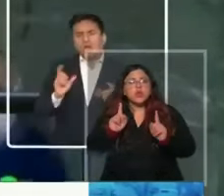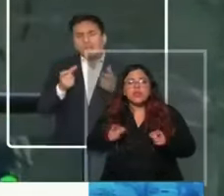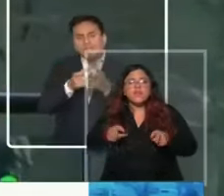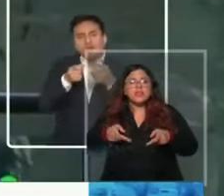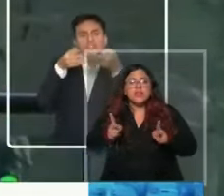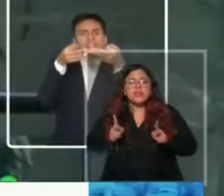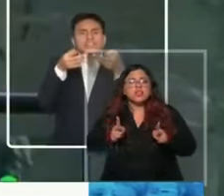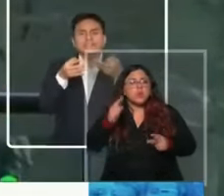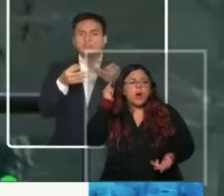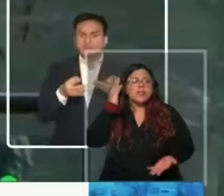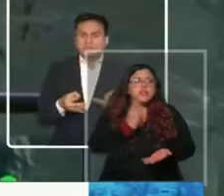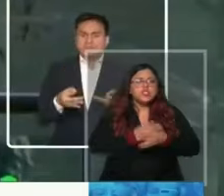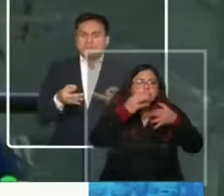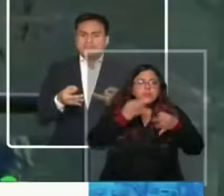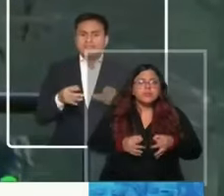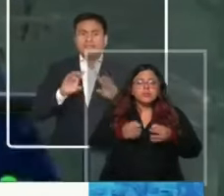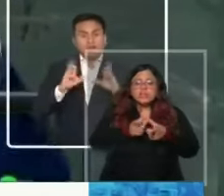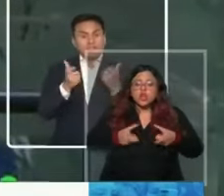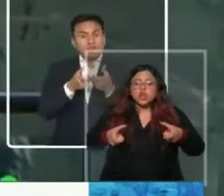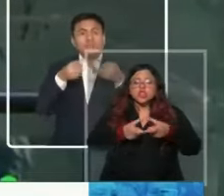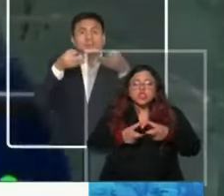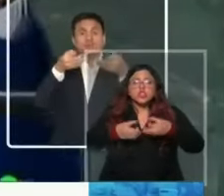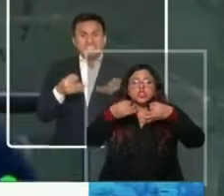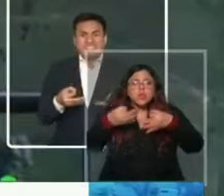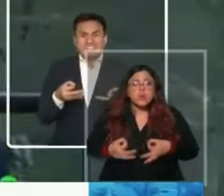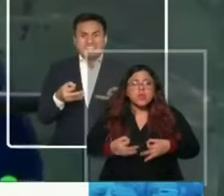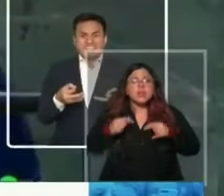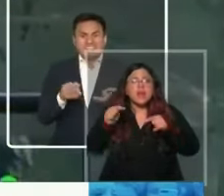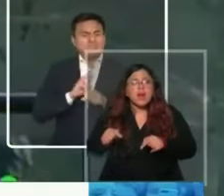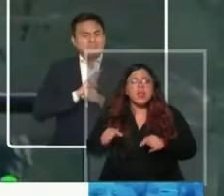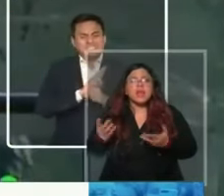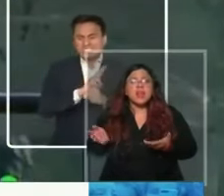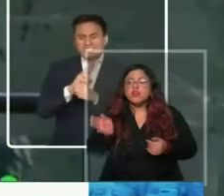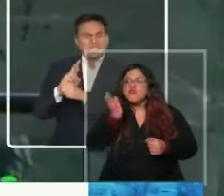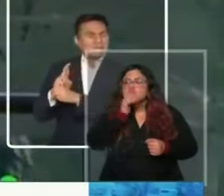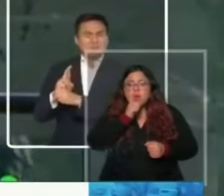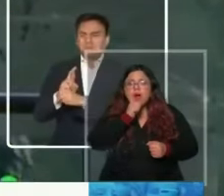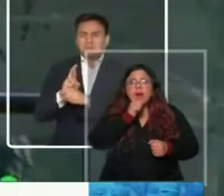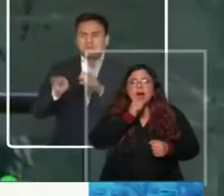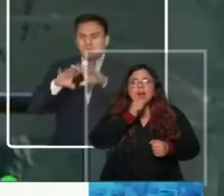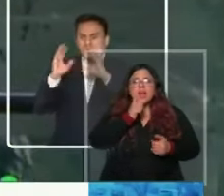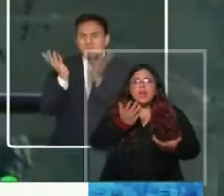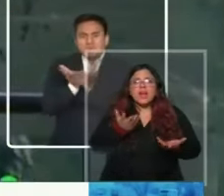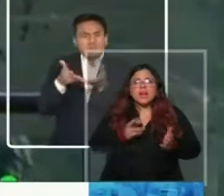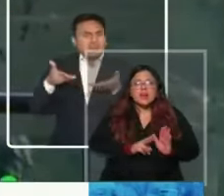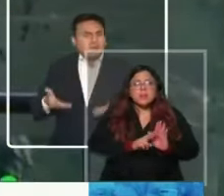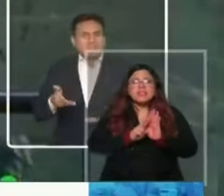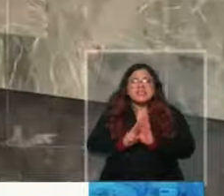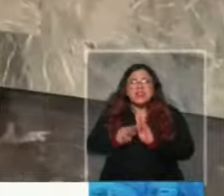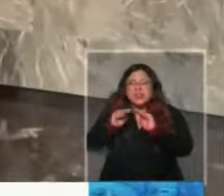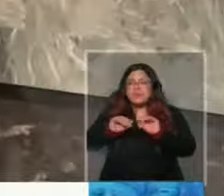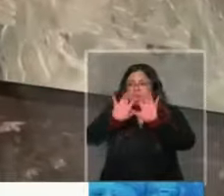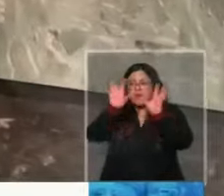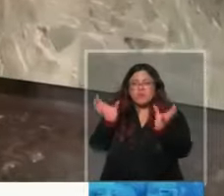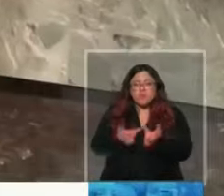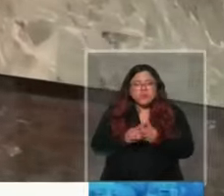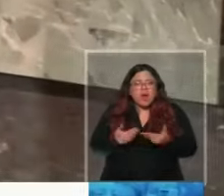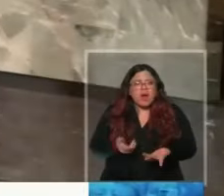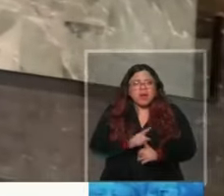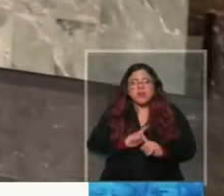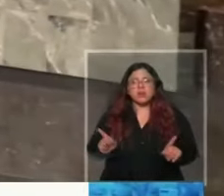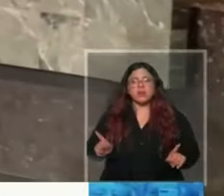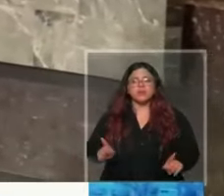de Seguridad, en el Consejo de Seguridad no está representado el mundo como es hoy.